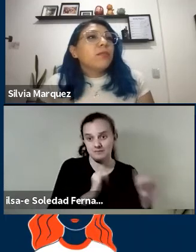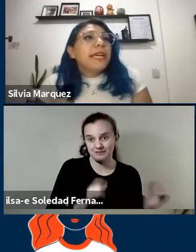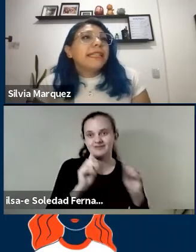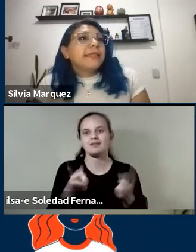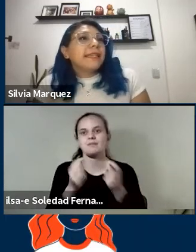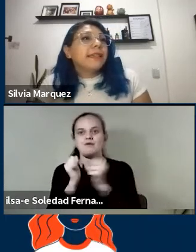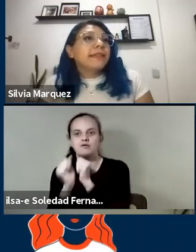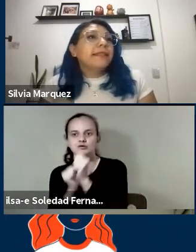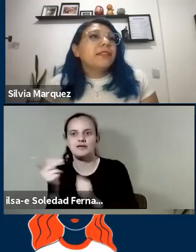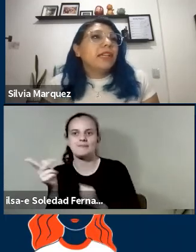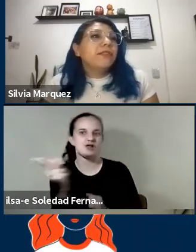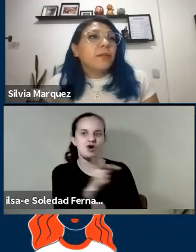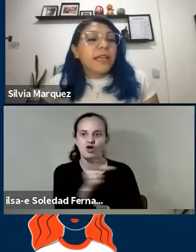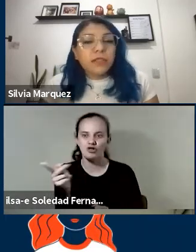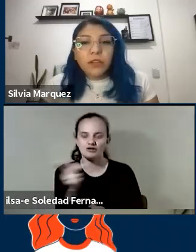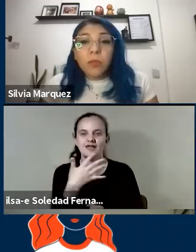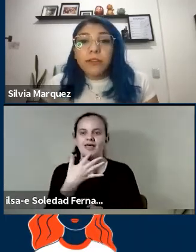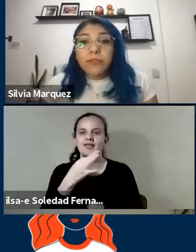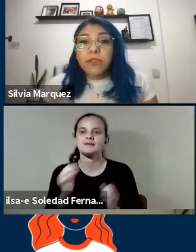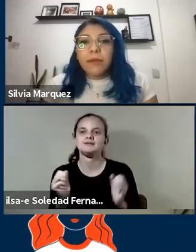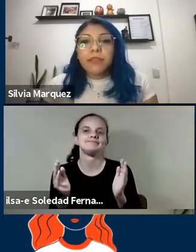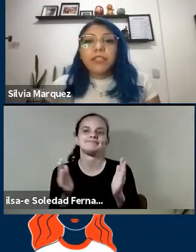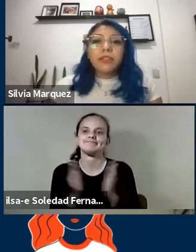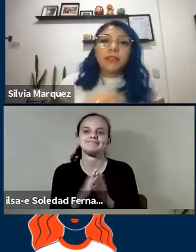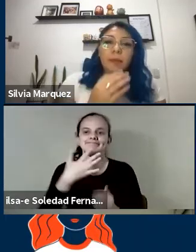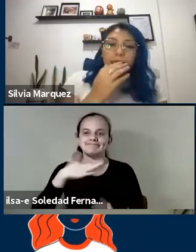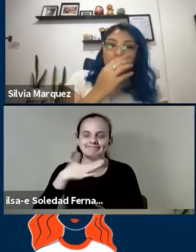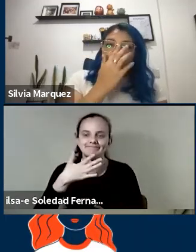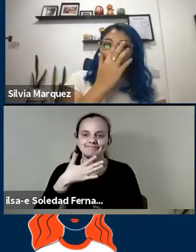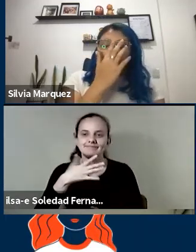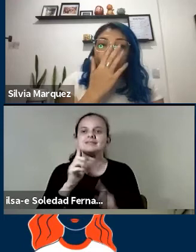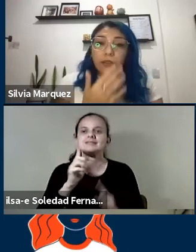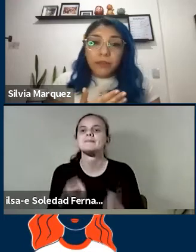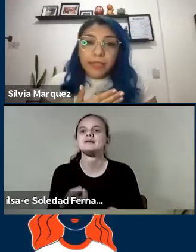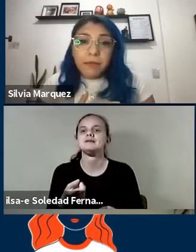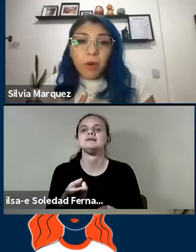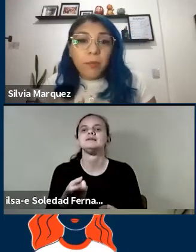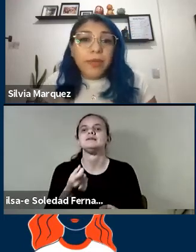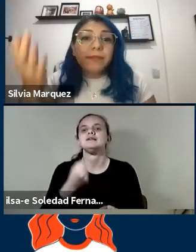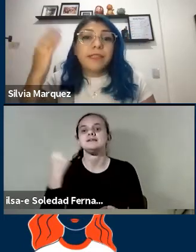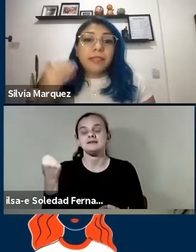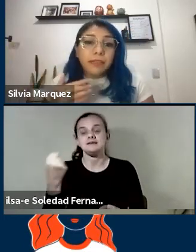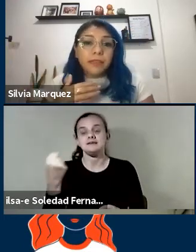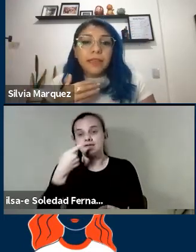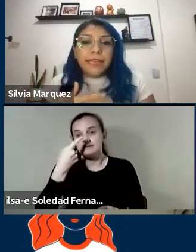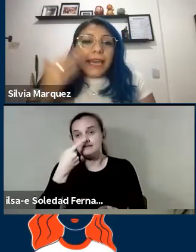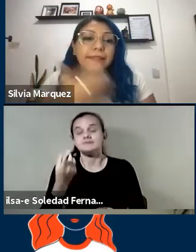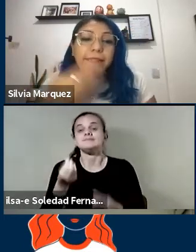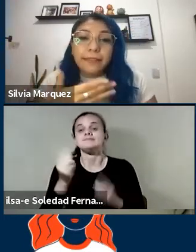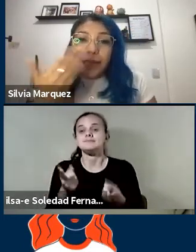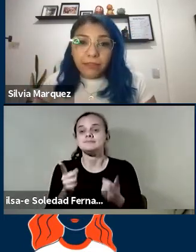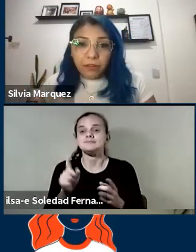Debe comprenderse tanto la información como el funcionamiento. Entonces, piensen, primero debemos percibir